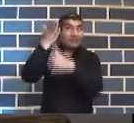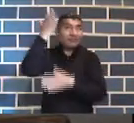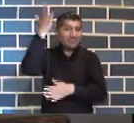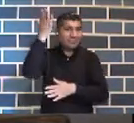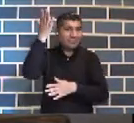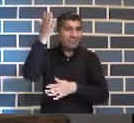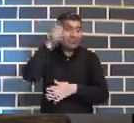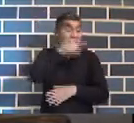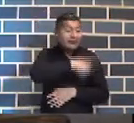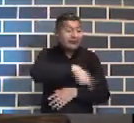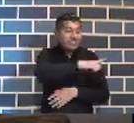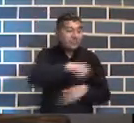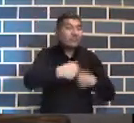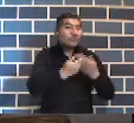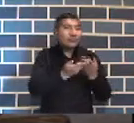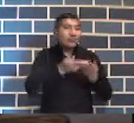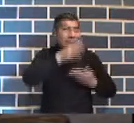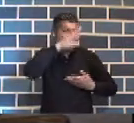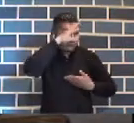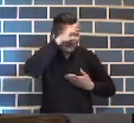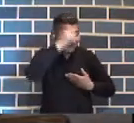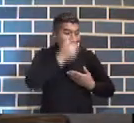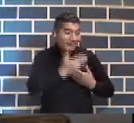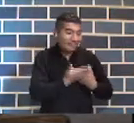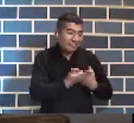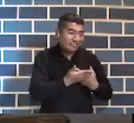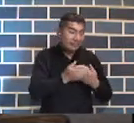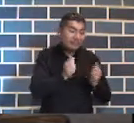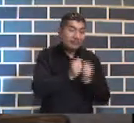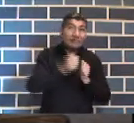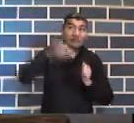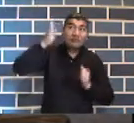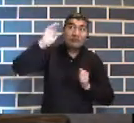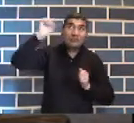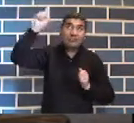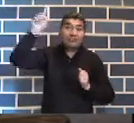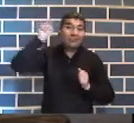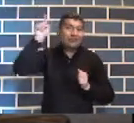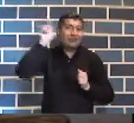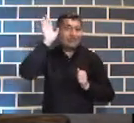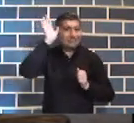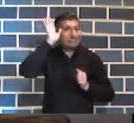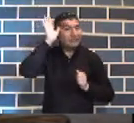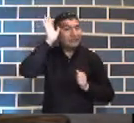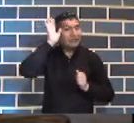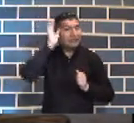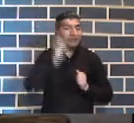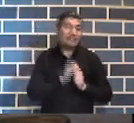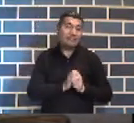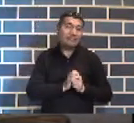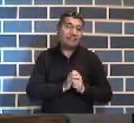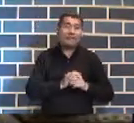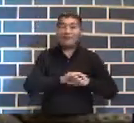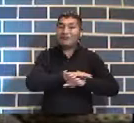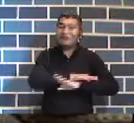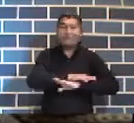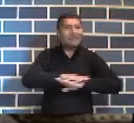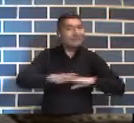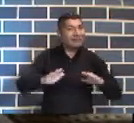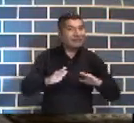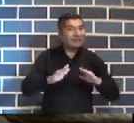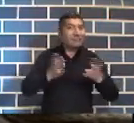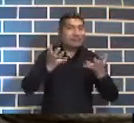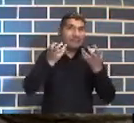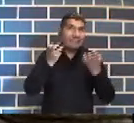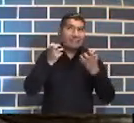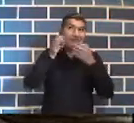pone ellos como hijos frente a dios como padre nadie se atrevía a